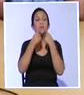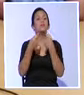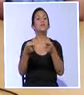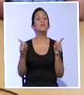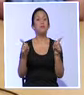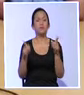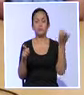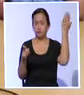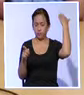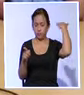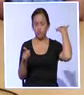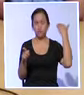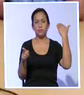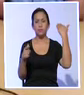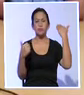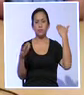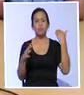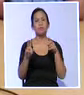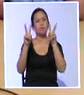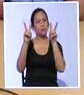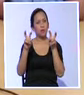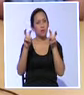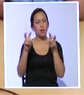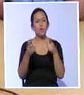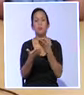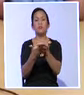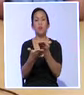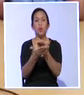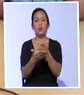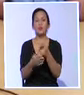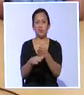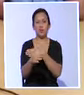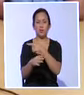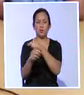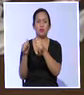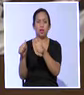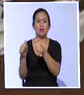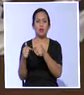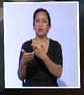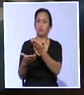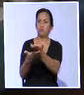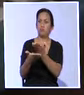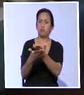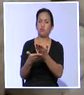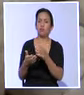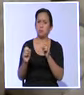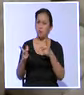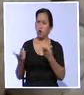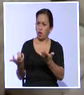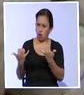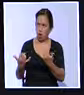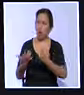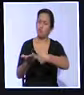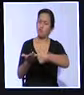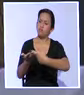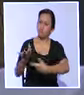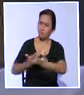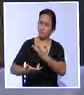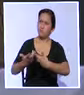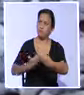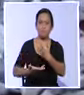hizo días atrás el primer mandatario para abordar temáticas propuestas por viteri durante su campaña en lo relacionado a la lucha contra las drogas